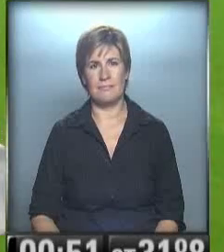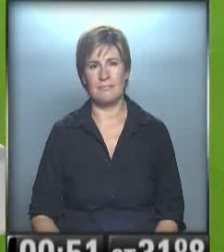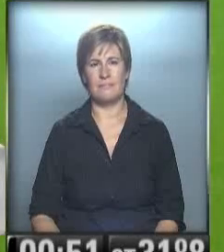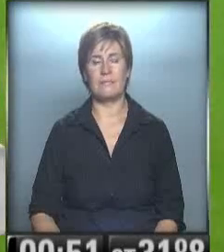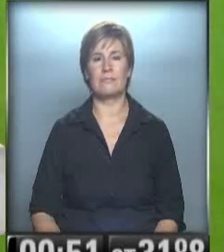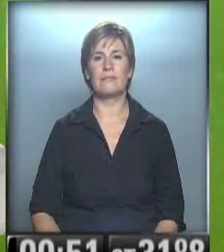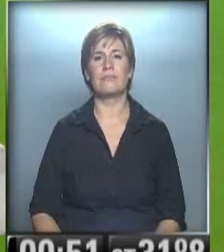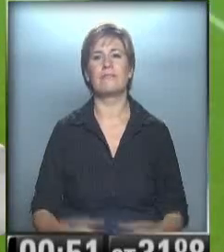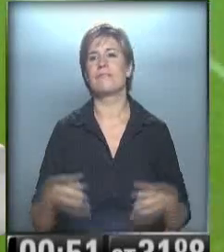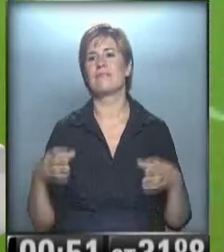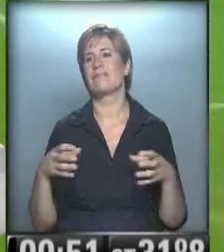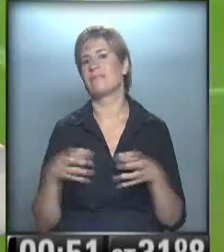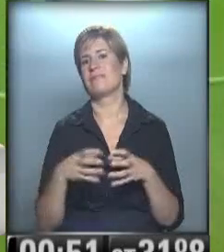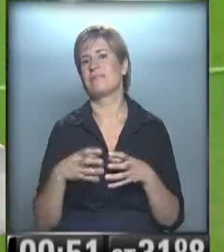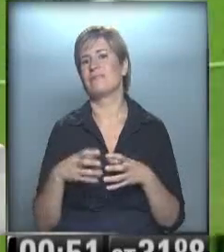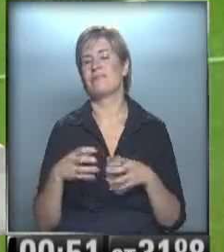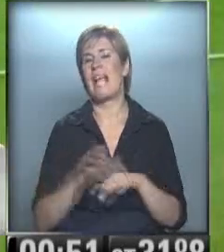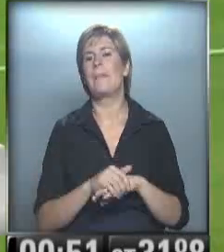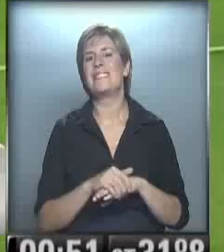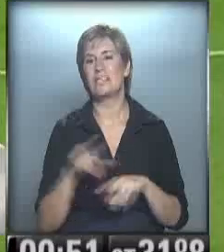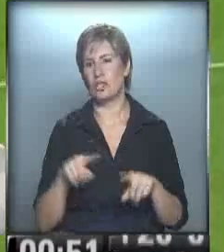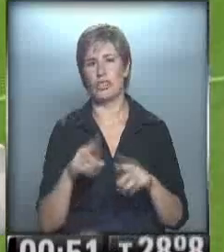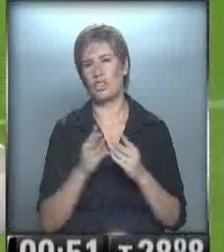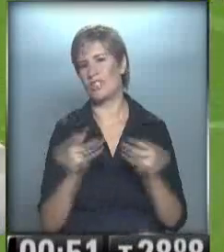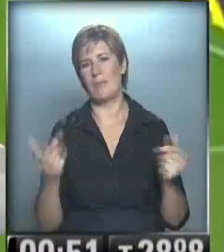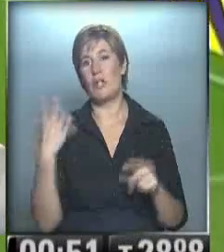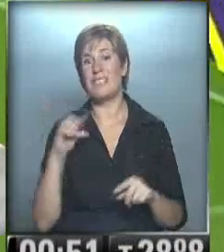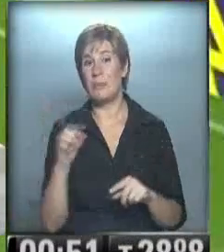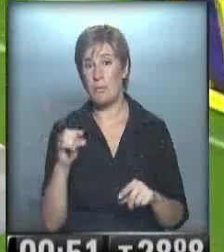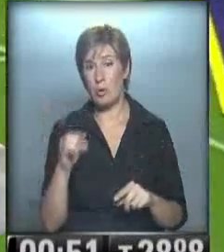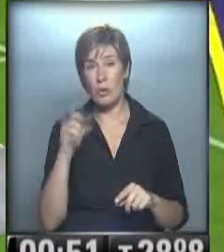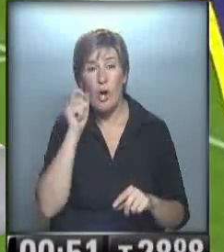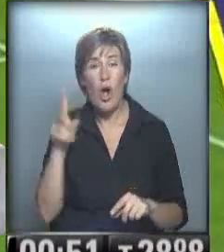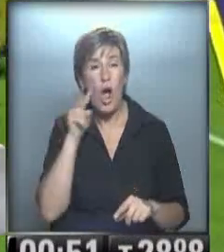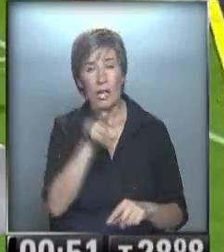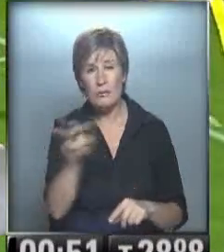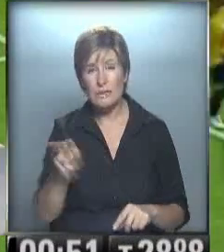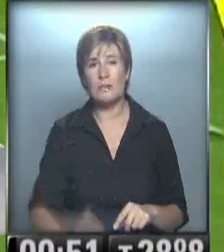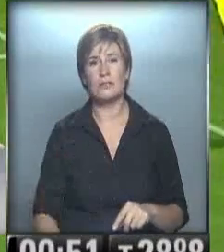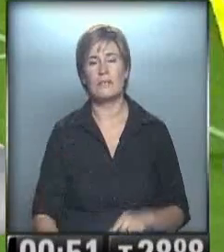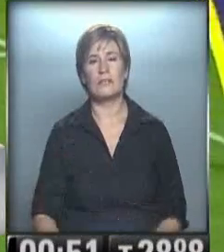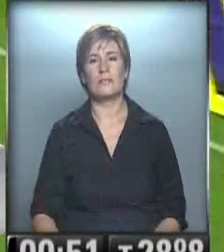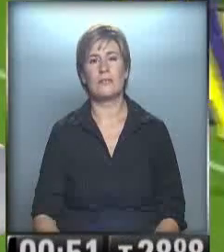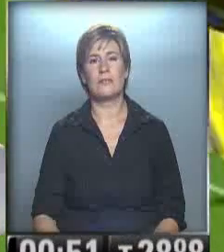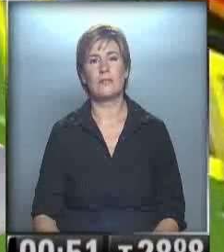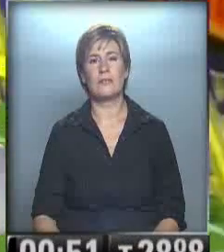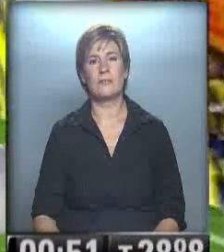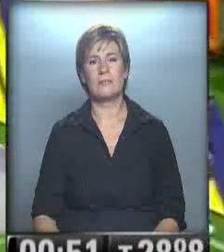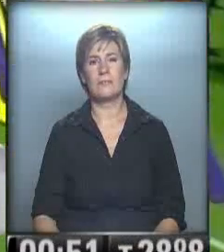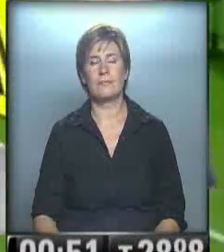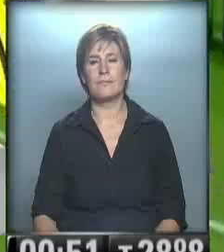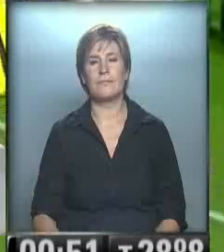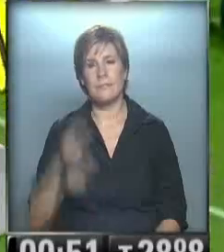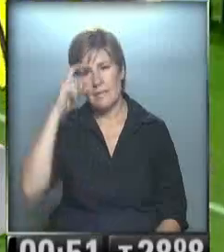Torneo amistoso triangular acaba de terminar hace muy poco y con este golazo del Zapito Encina,